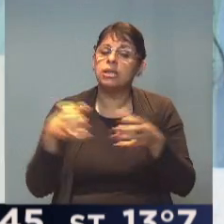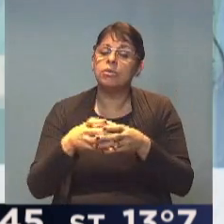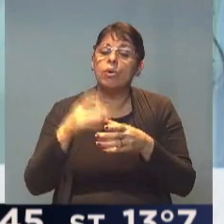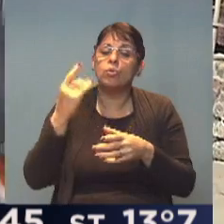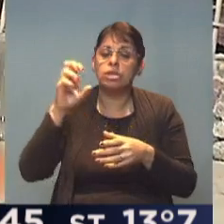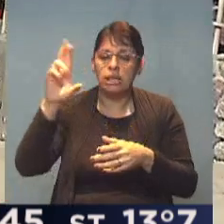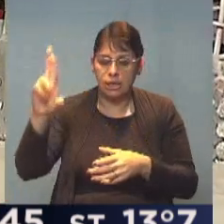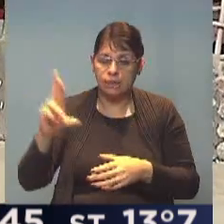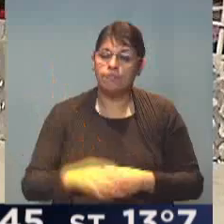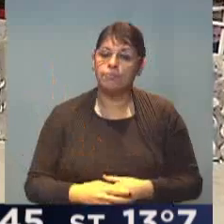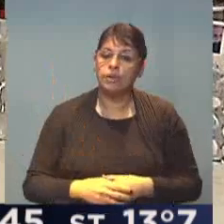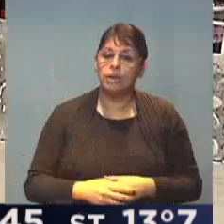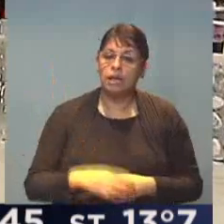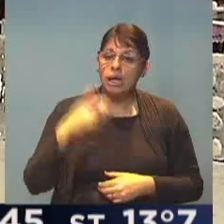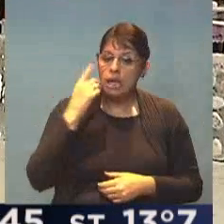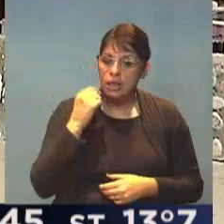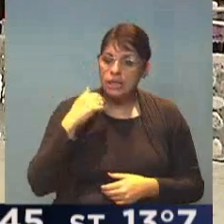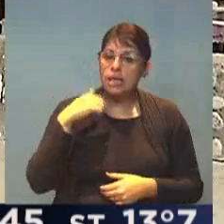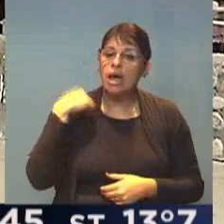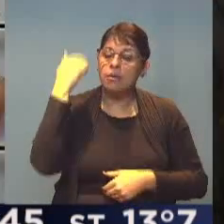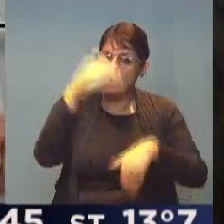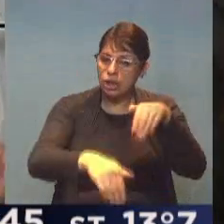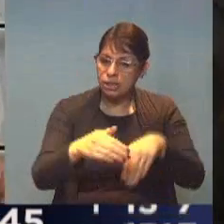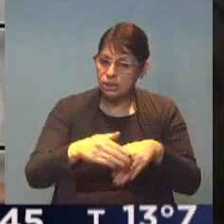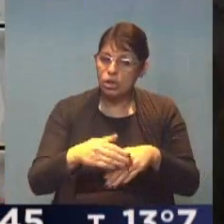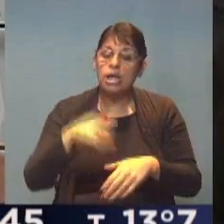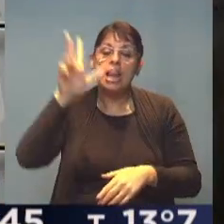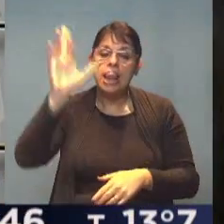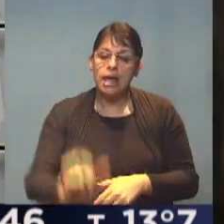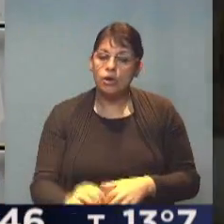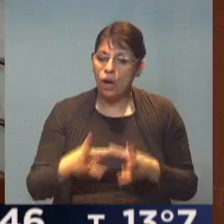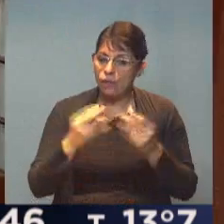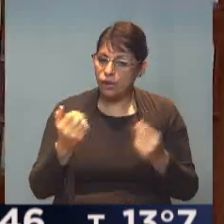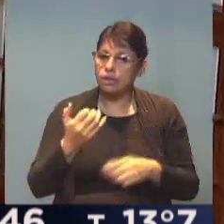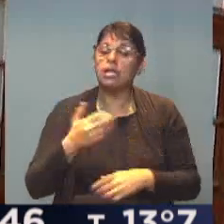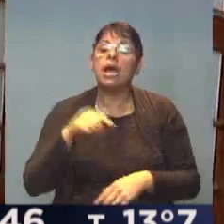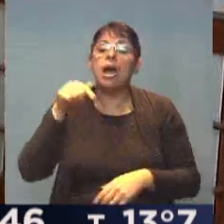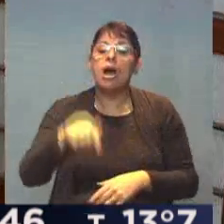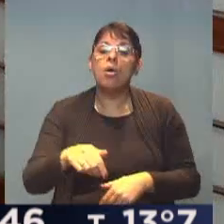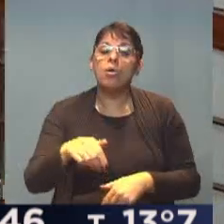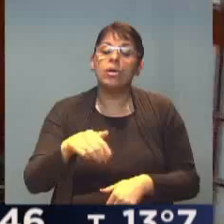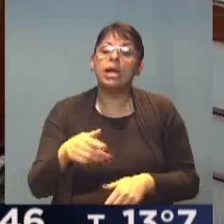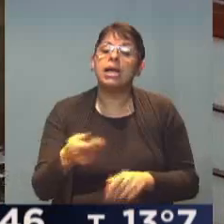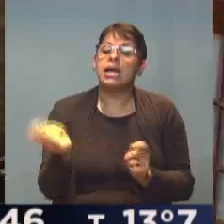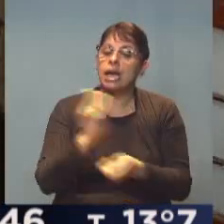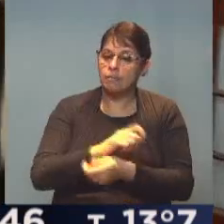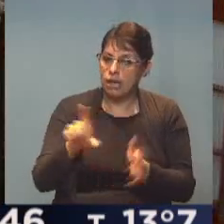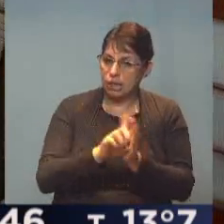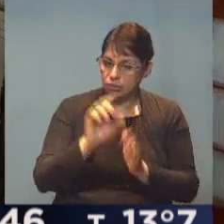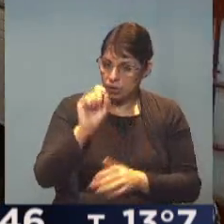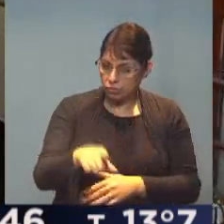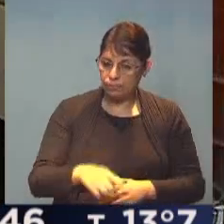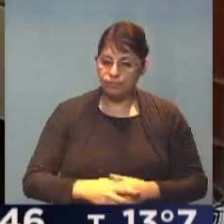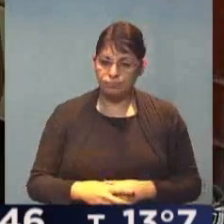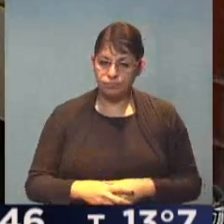Radical. La jornada electoral se cierra en la provincia de La Rioja, donde renovarán la legislatura provincial.